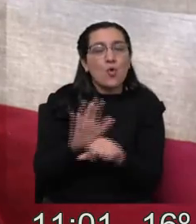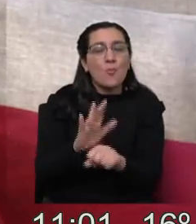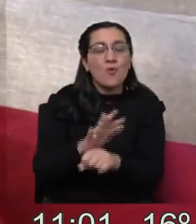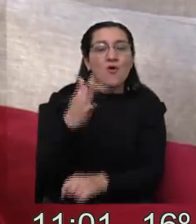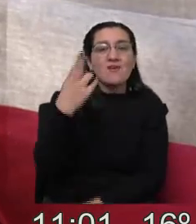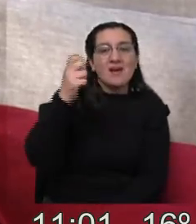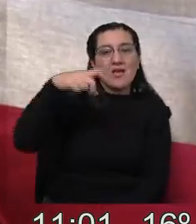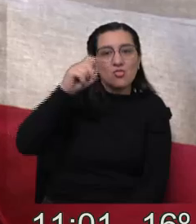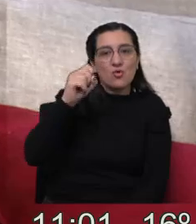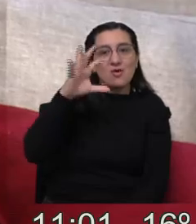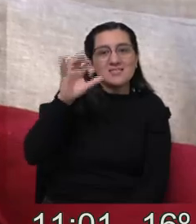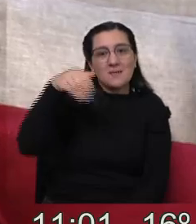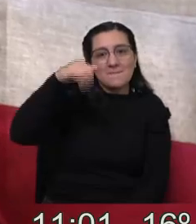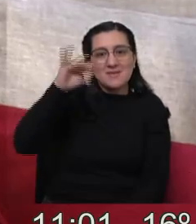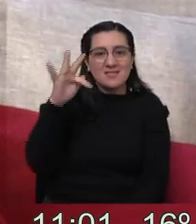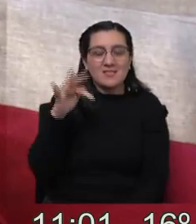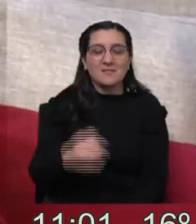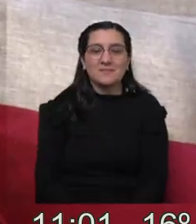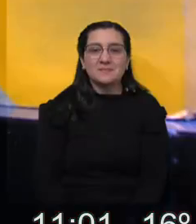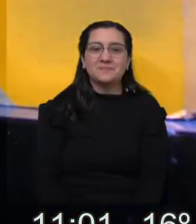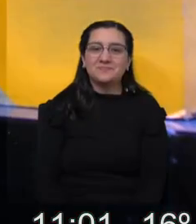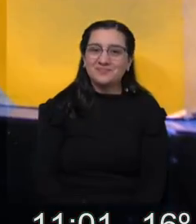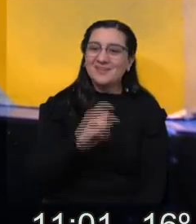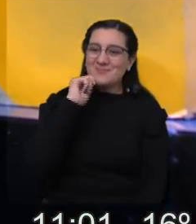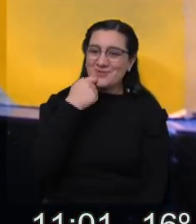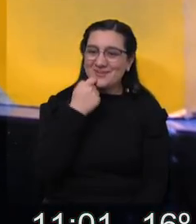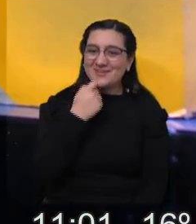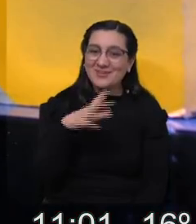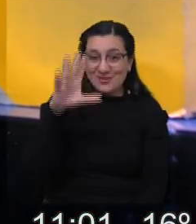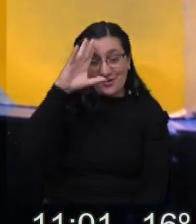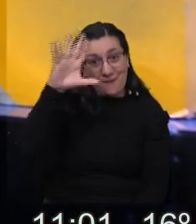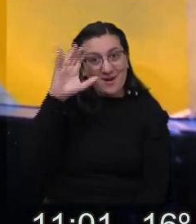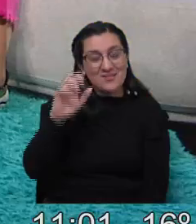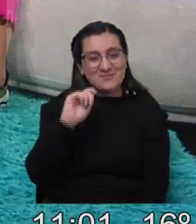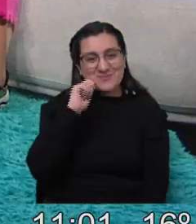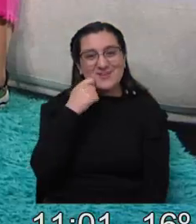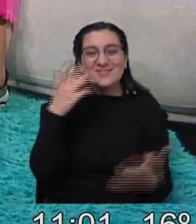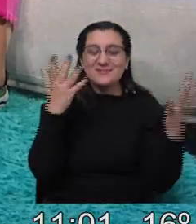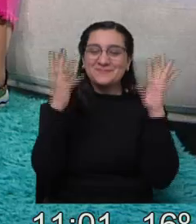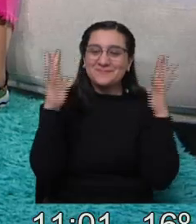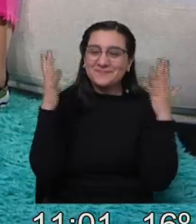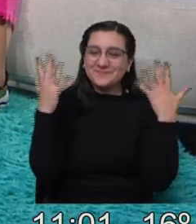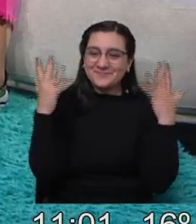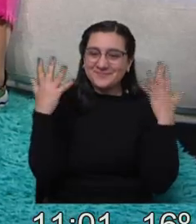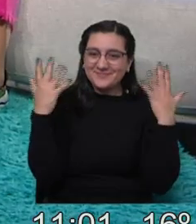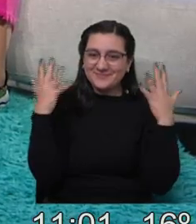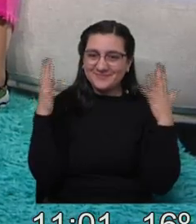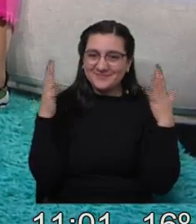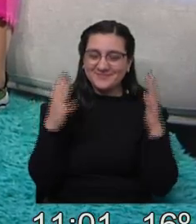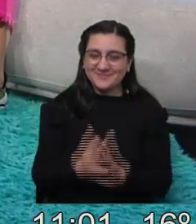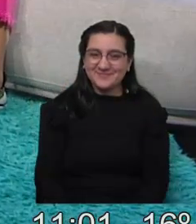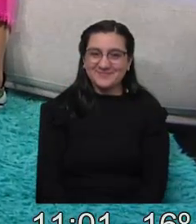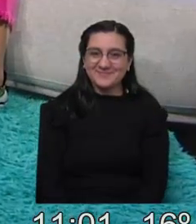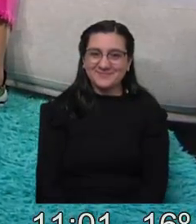verdad honra nuestra historia. Así que, un lindo recuerdo para Rinraje. ¡Qué lindo, Tania! ¡Qué lindo te ves,